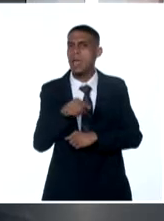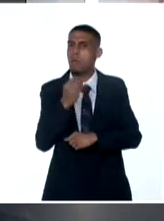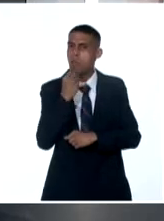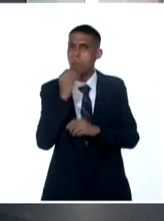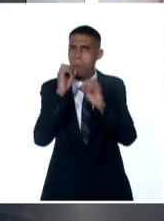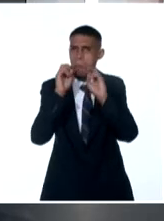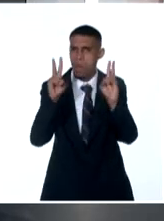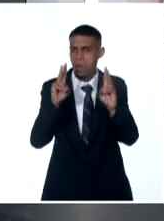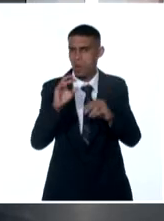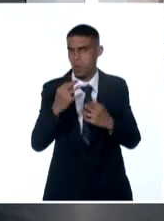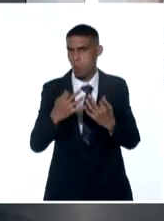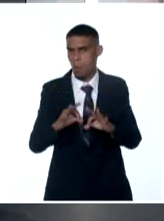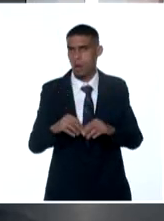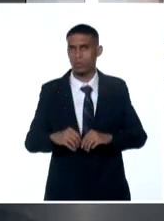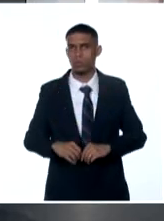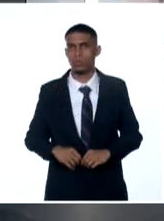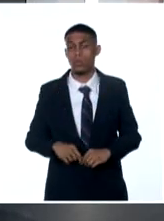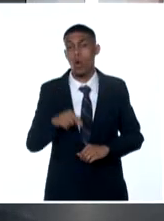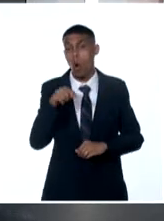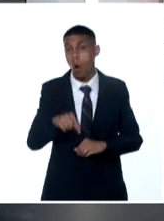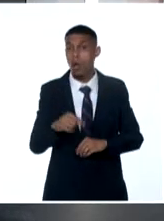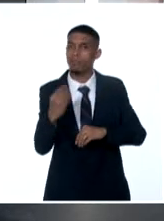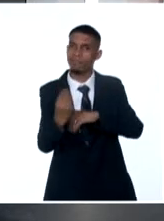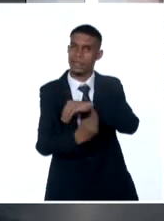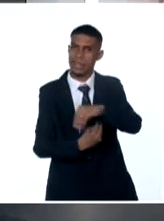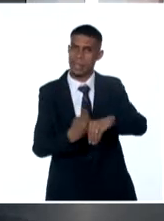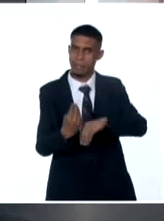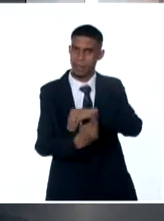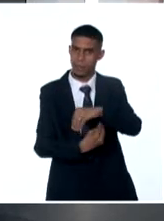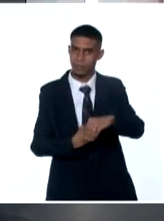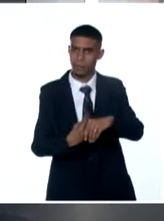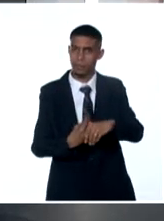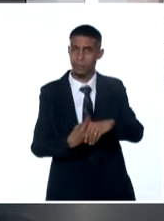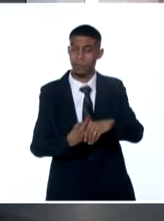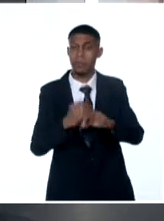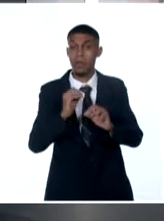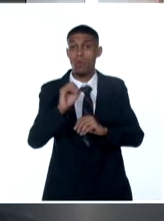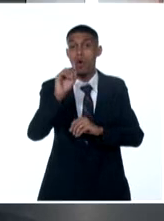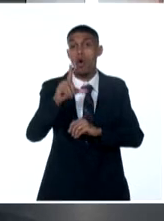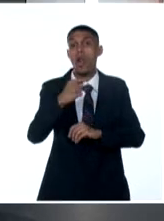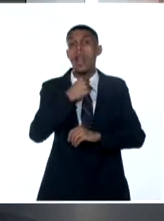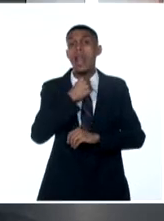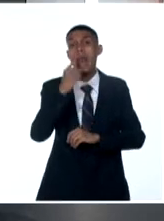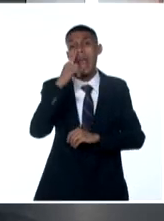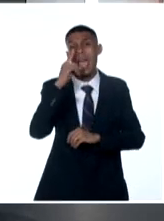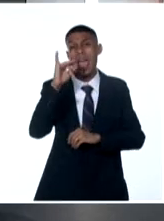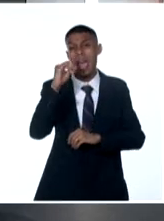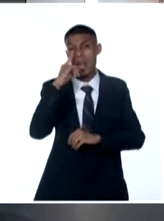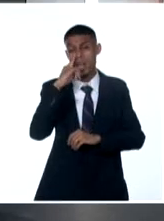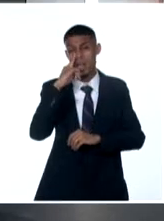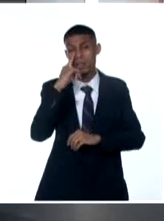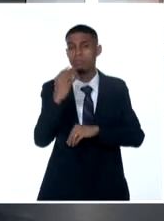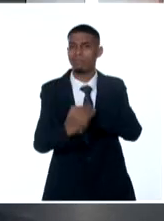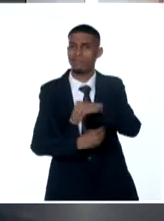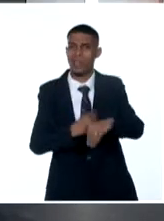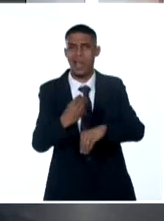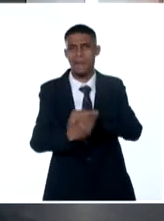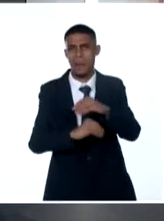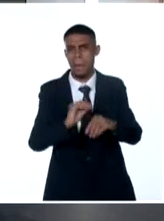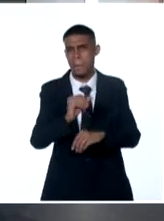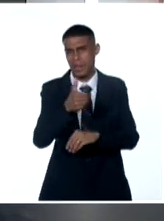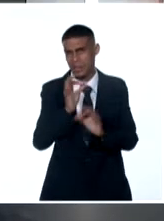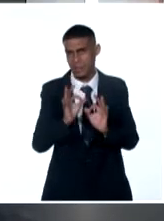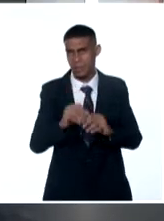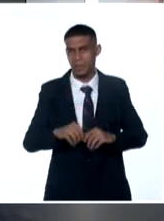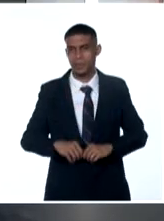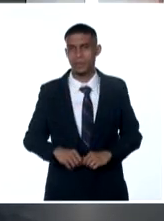y ser feliz. Hoy la realidad es diferente. Con Lenín Moreno sobrevino un periodo de retrocesos y fue también la